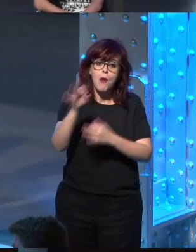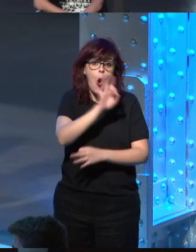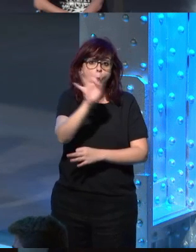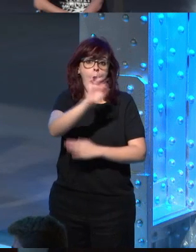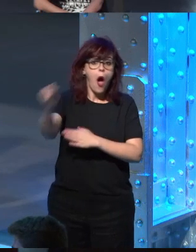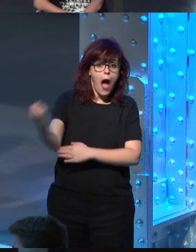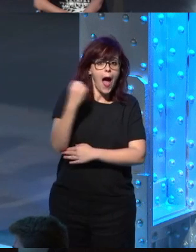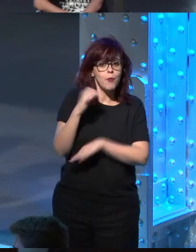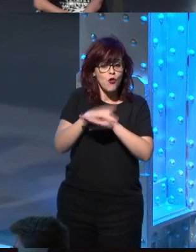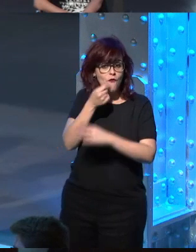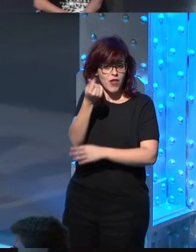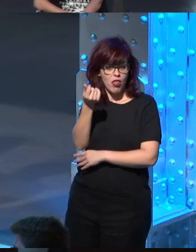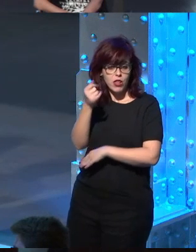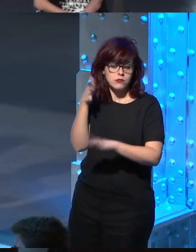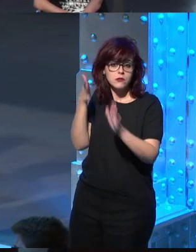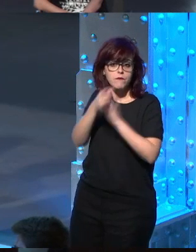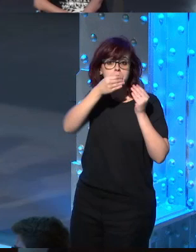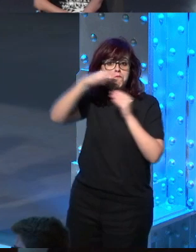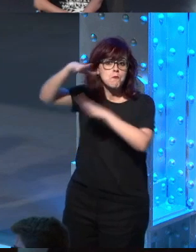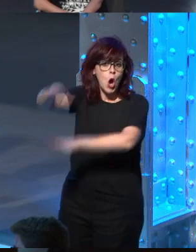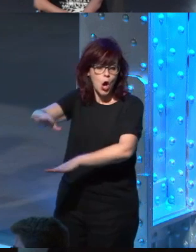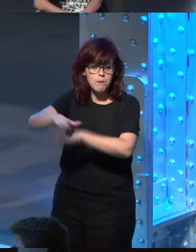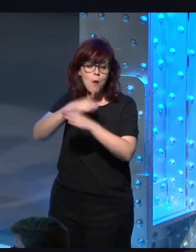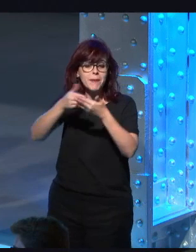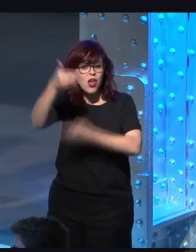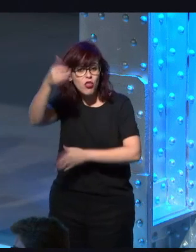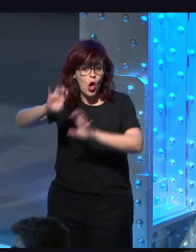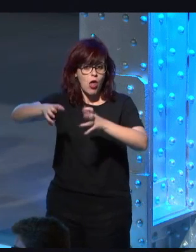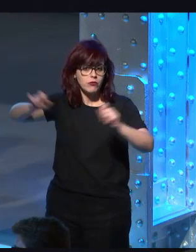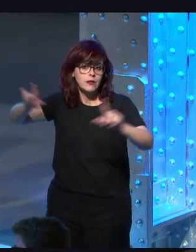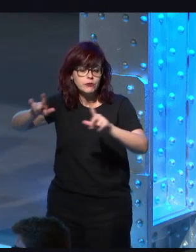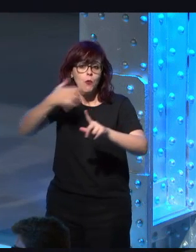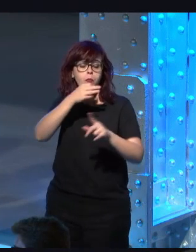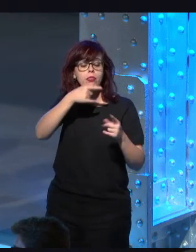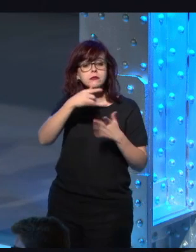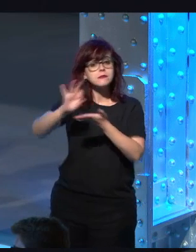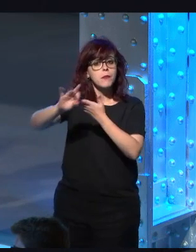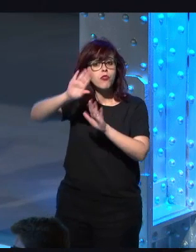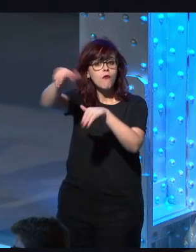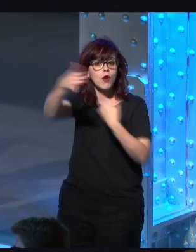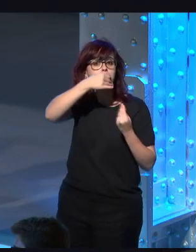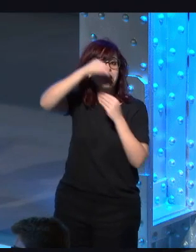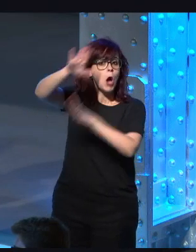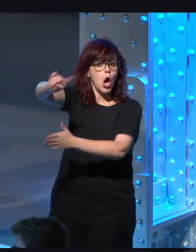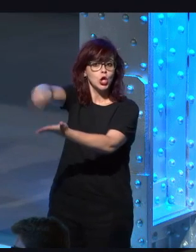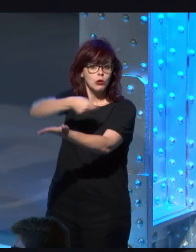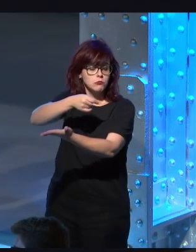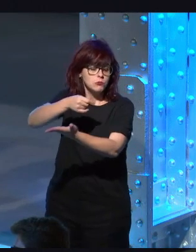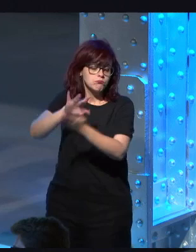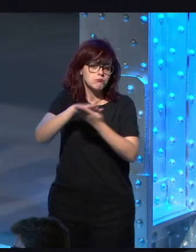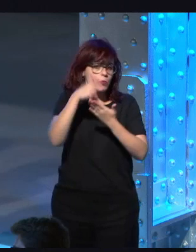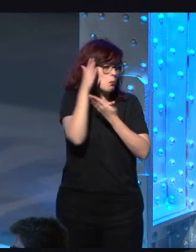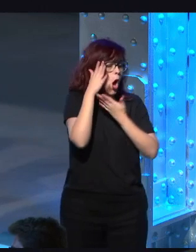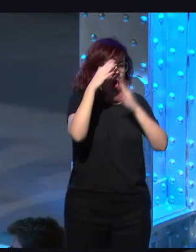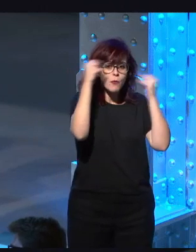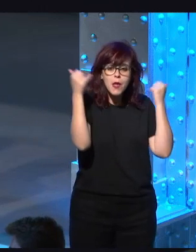para poder hacerlo, que también es lo que tienen los medios, por ejemplo. Pero luego lo importante es, para que esa